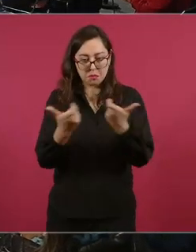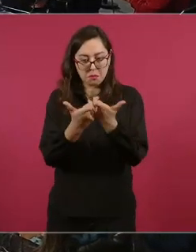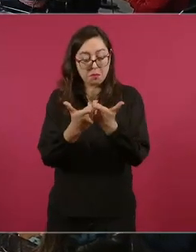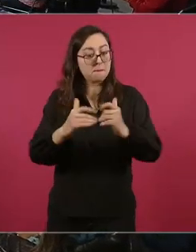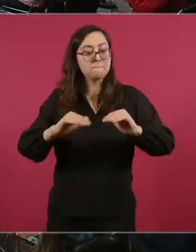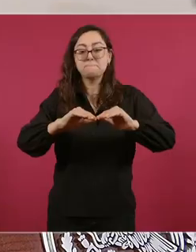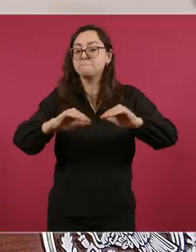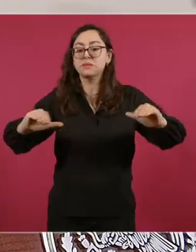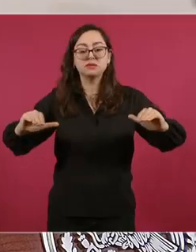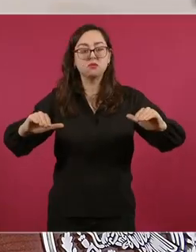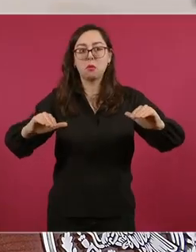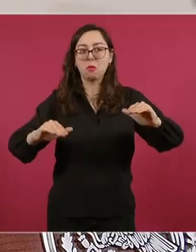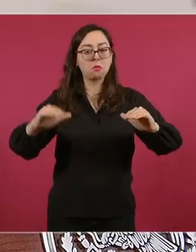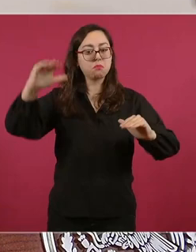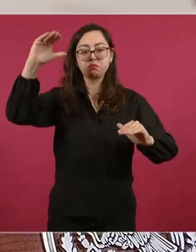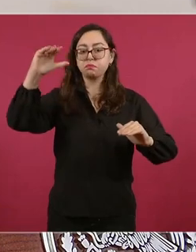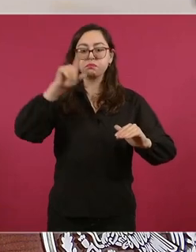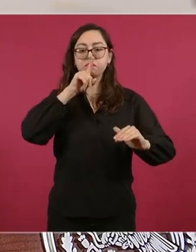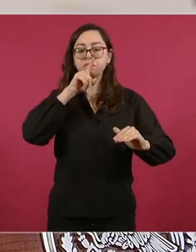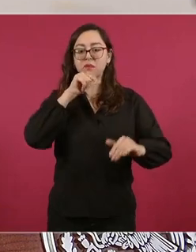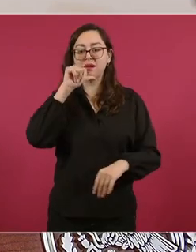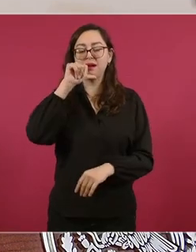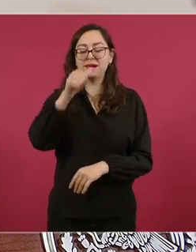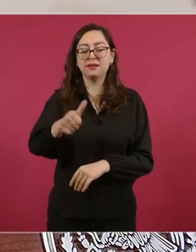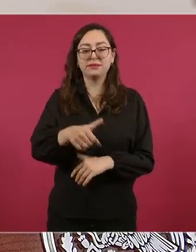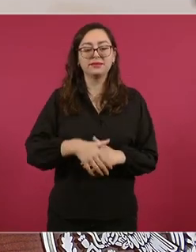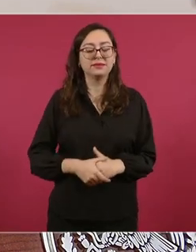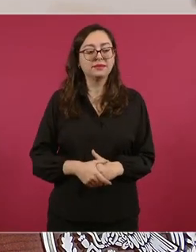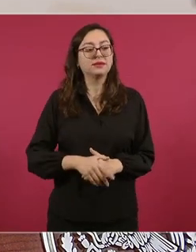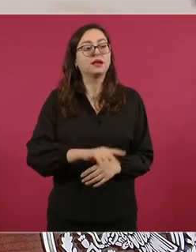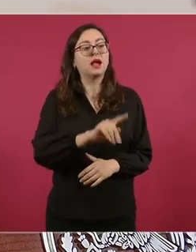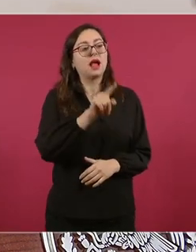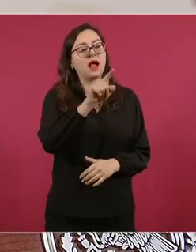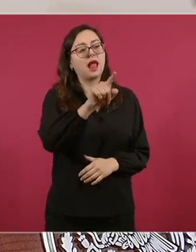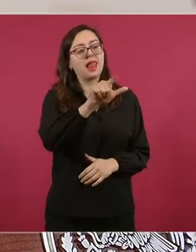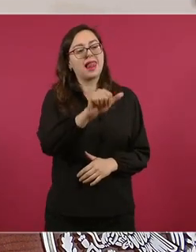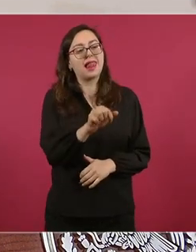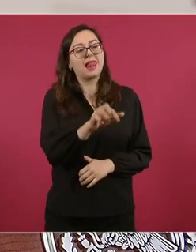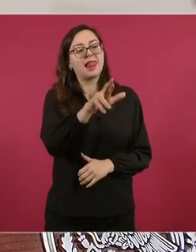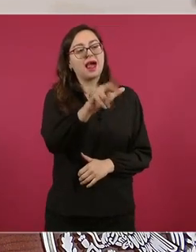Laura, el último reporte de Hacienda,